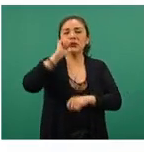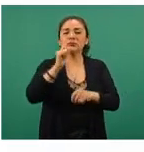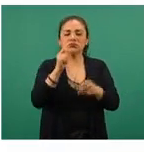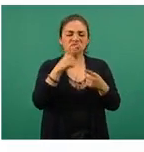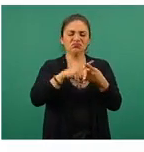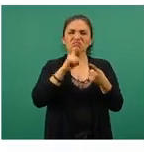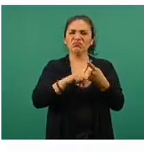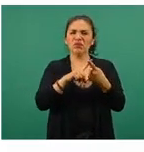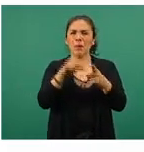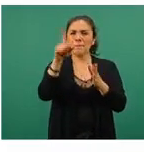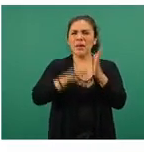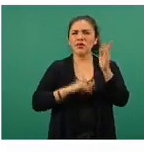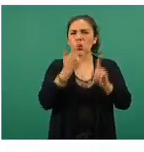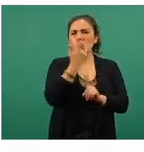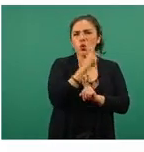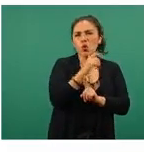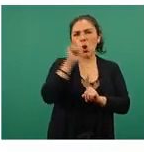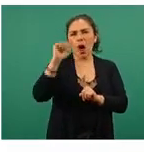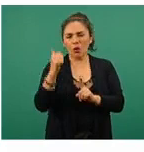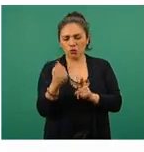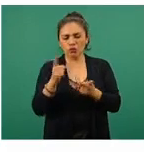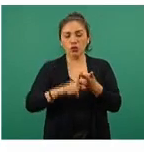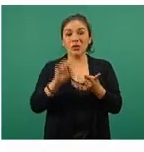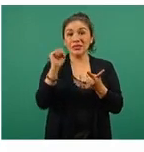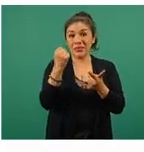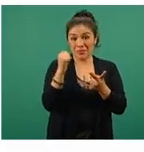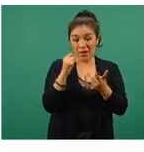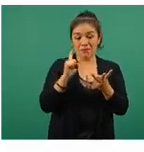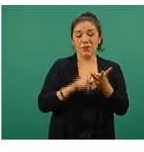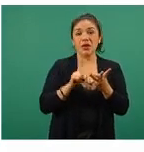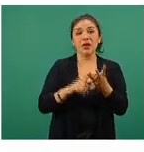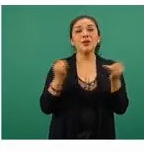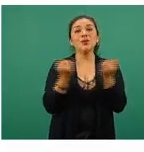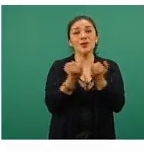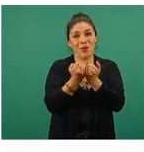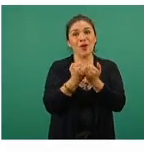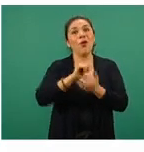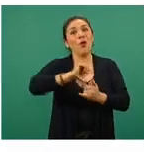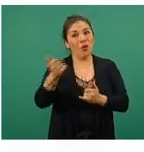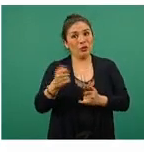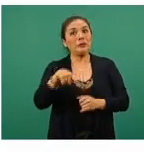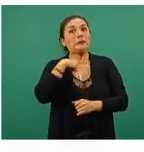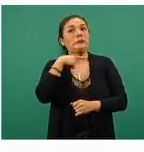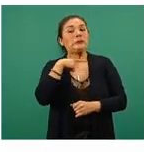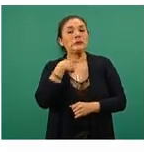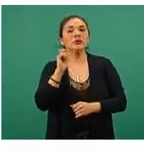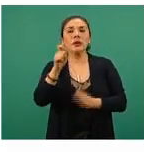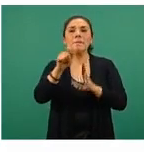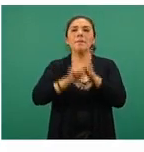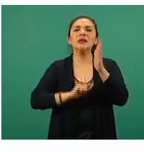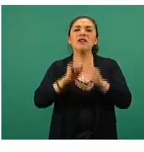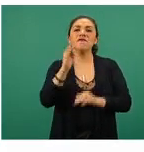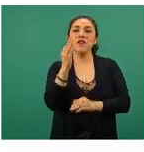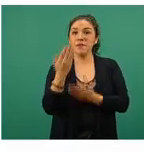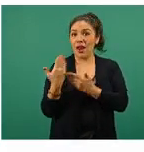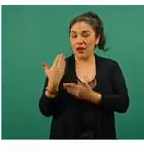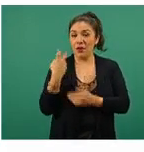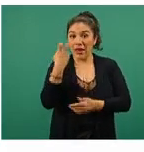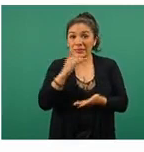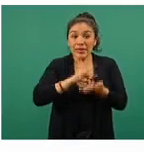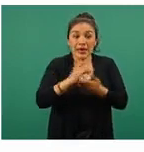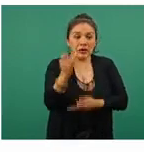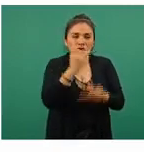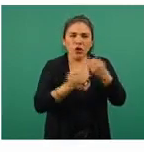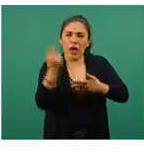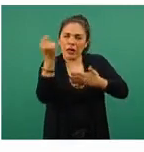mes de julio y agosto, septiembre, pero también estuvimos en una situación crítica en el mes de febrero. Gracias a todas